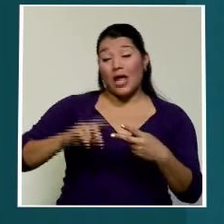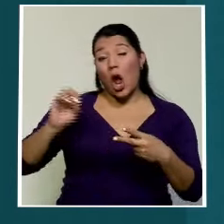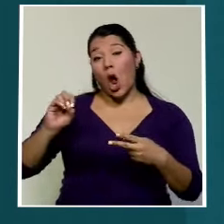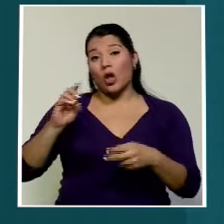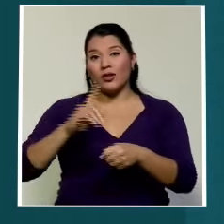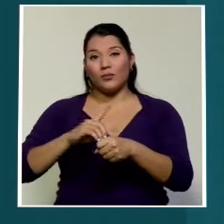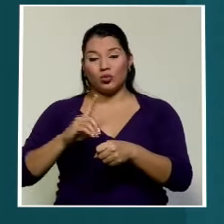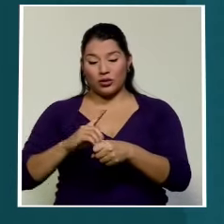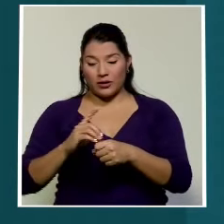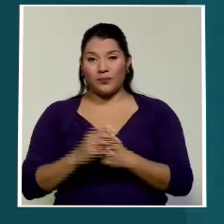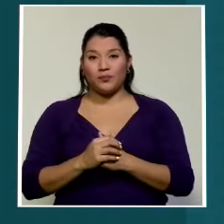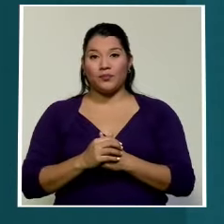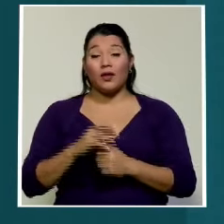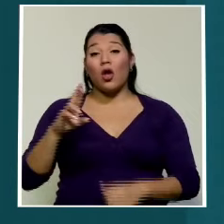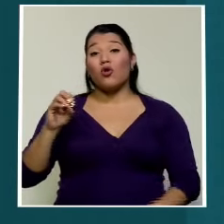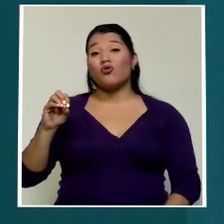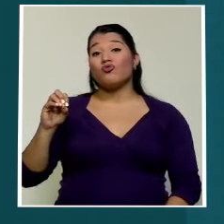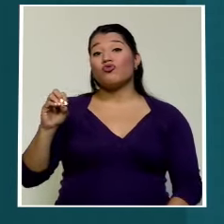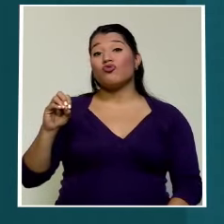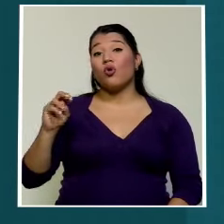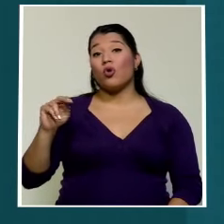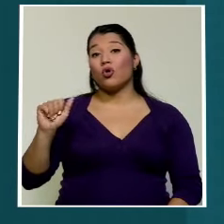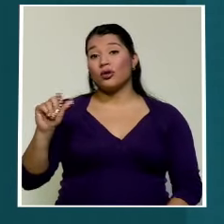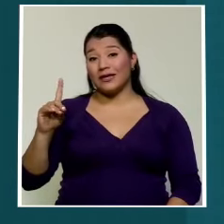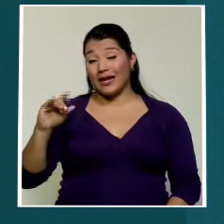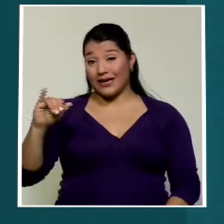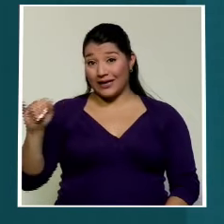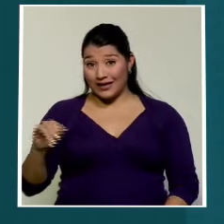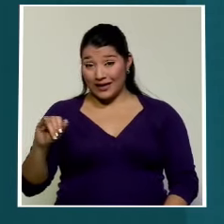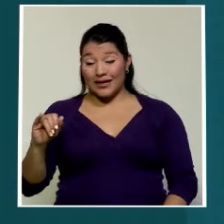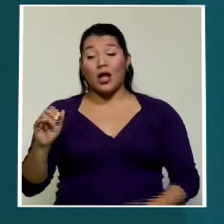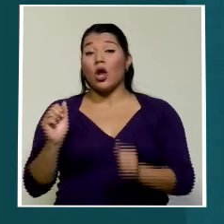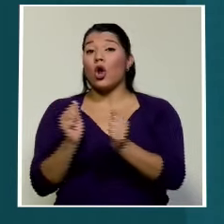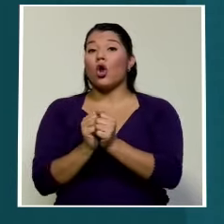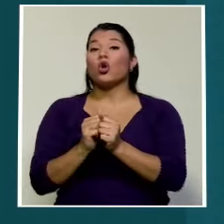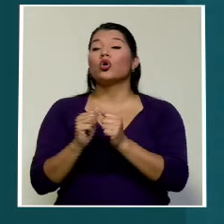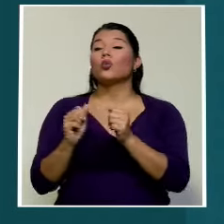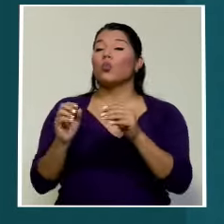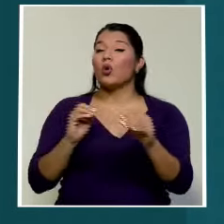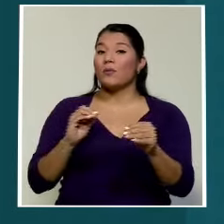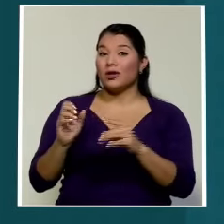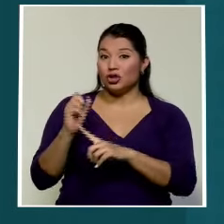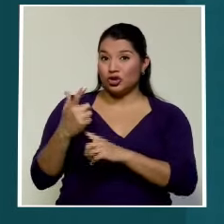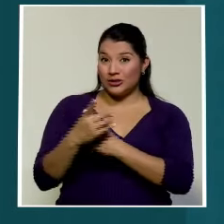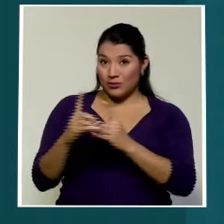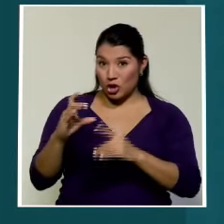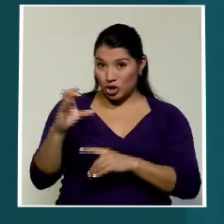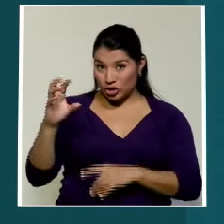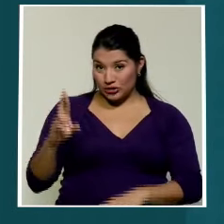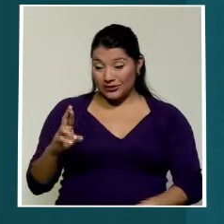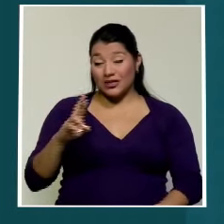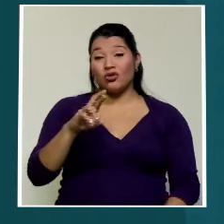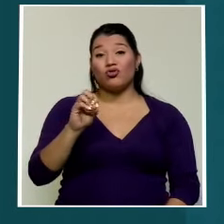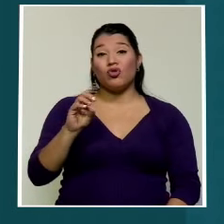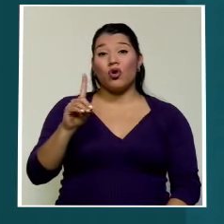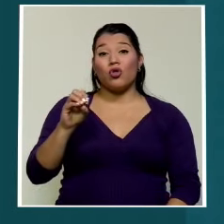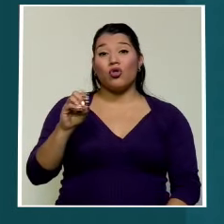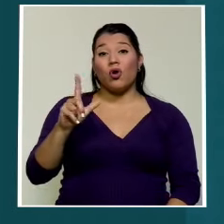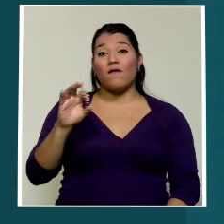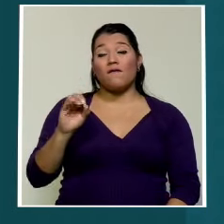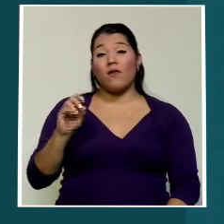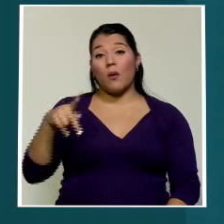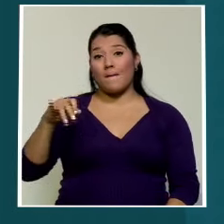presidencia. Roland Jiménez con el Movimiento Social Demócrata Costarricense y Rodolfo Pisa con el partido